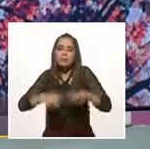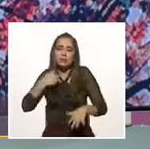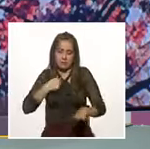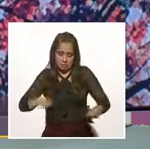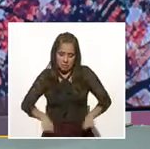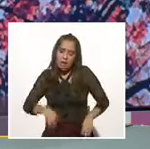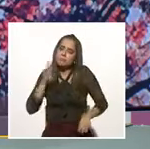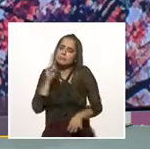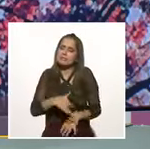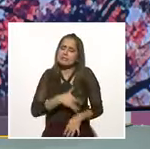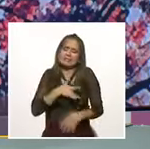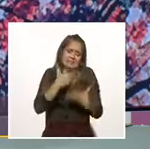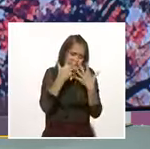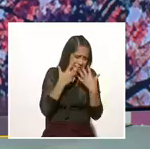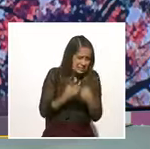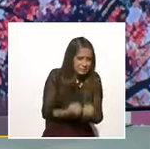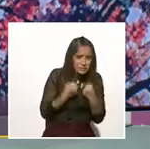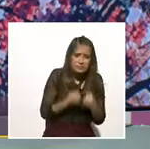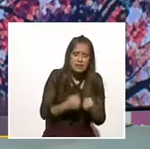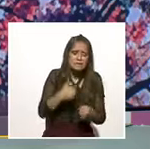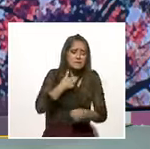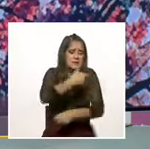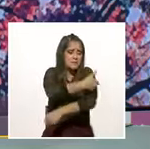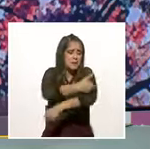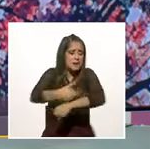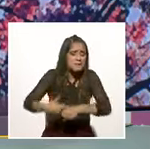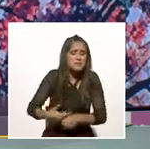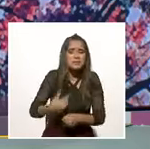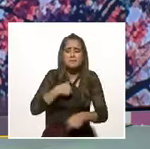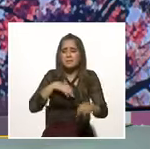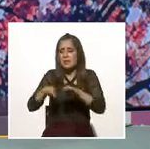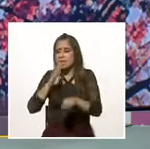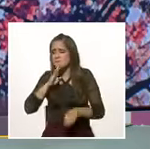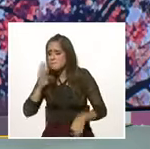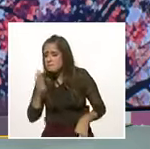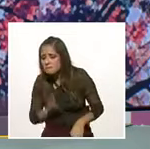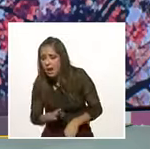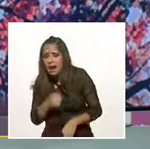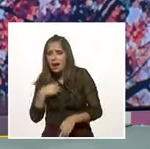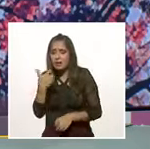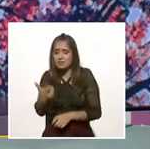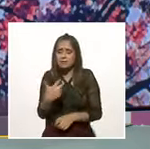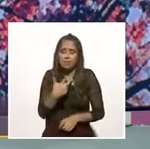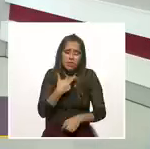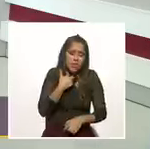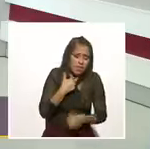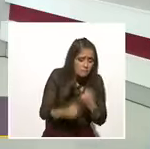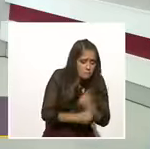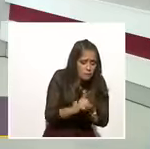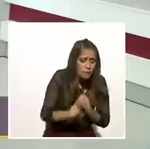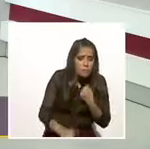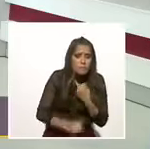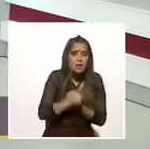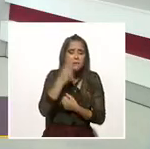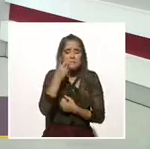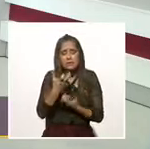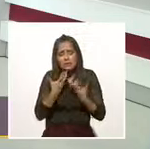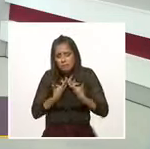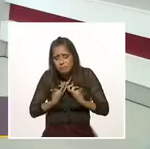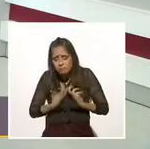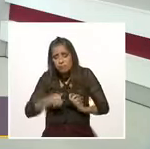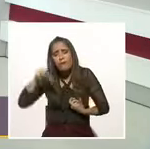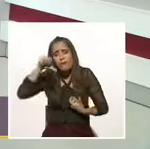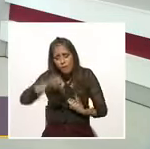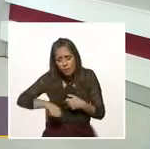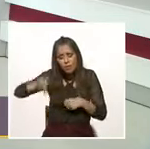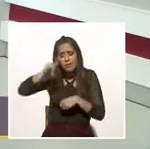mi campo familiar, ¿no? Laboral, económico. Entonces, pues hoy quiero darme la